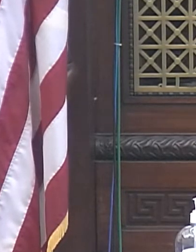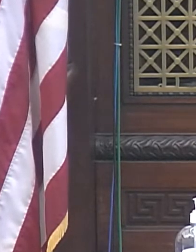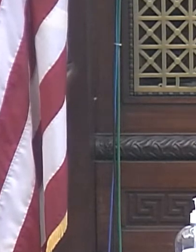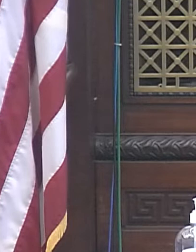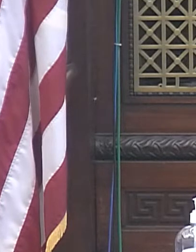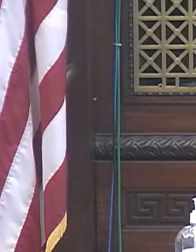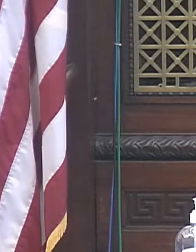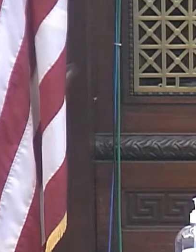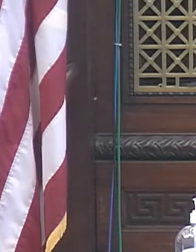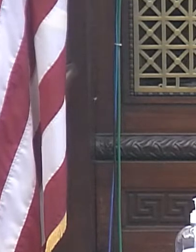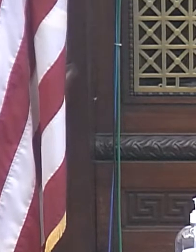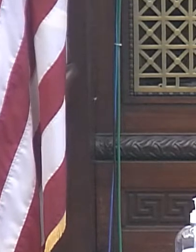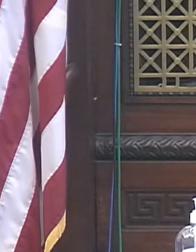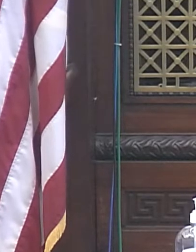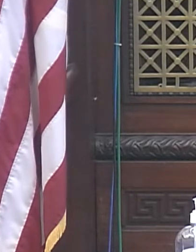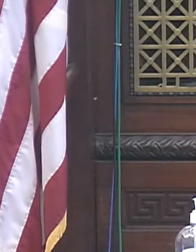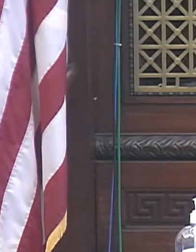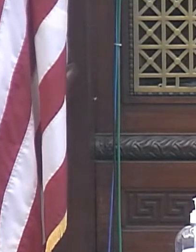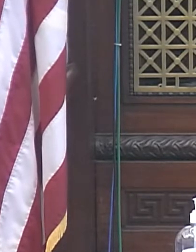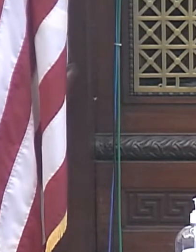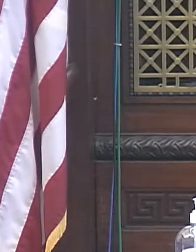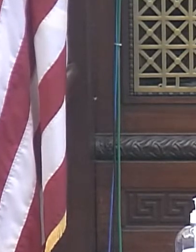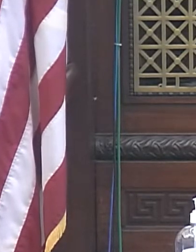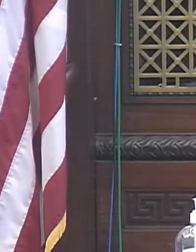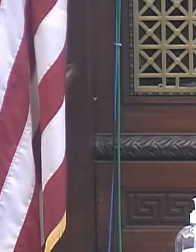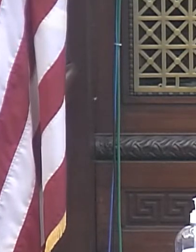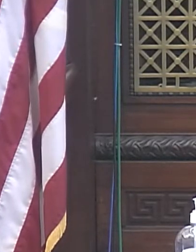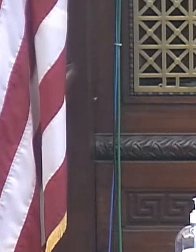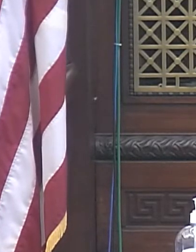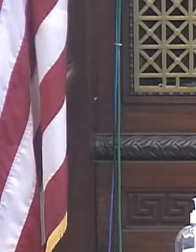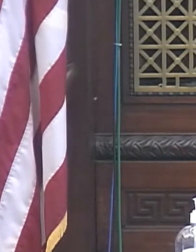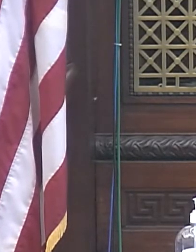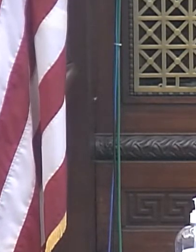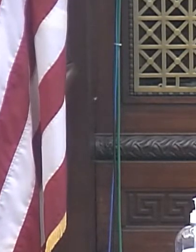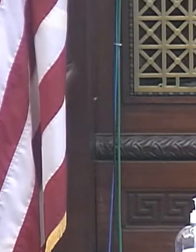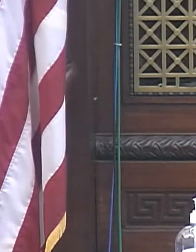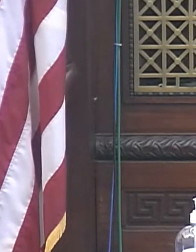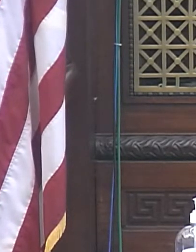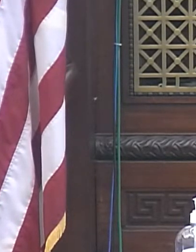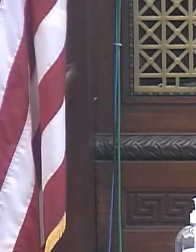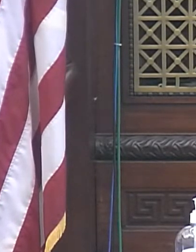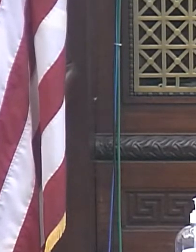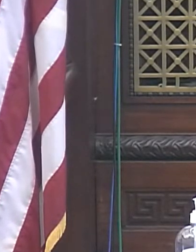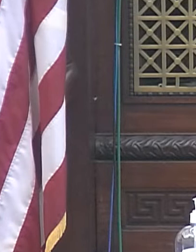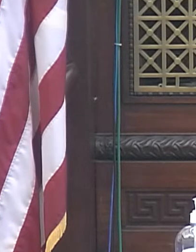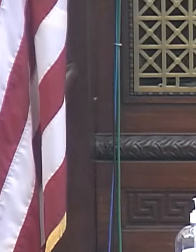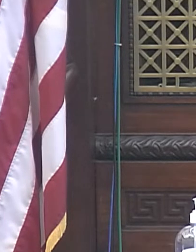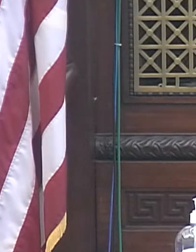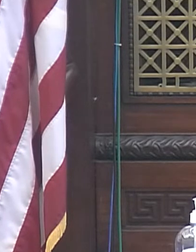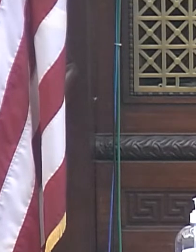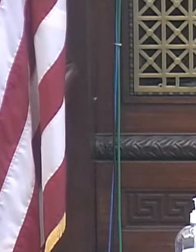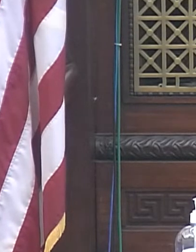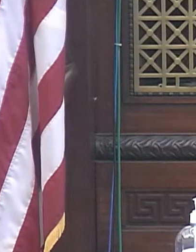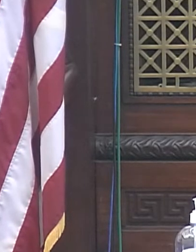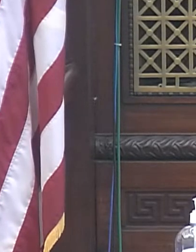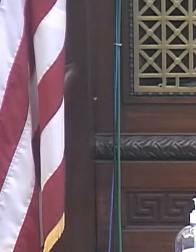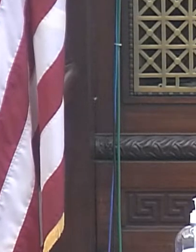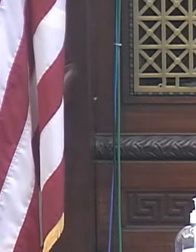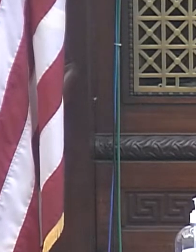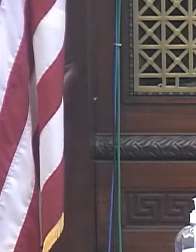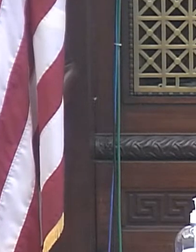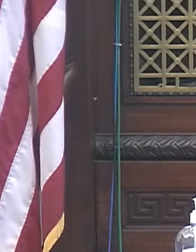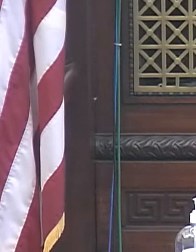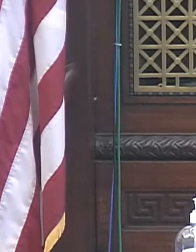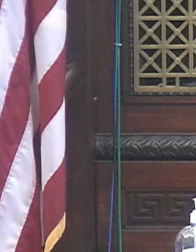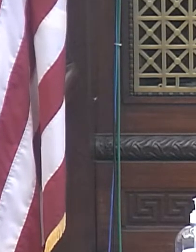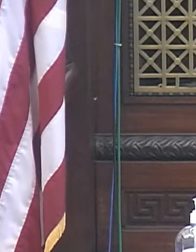de cualquier tamaño conlleva el riesgo de transmitir el coronavirus. Incluso si reduce usted el grupo de